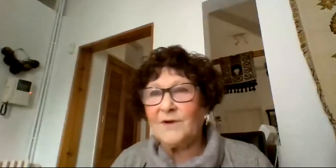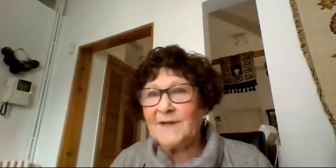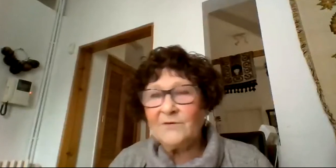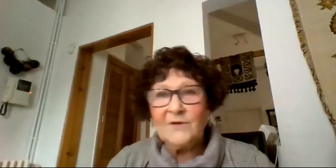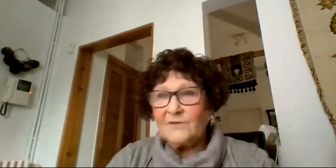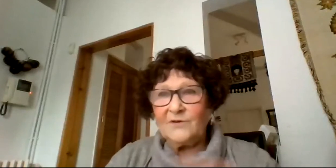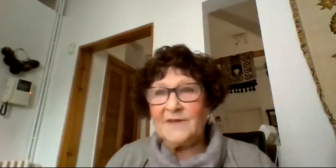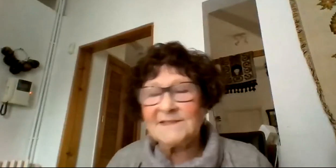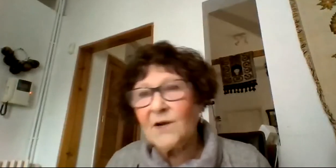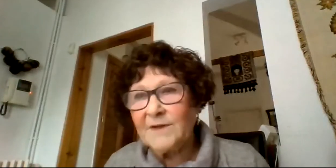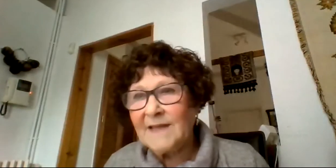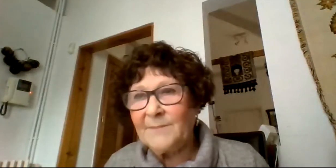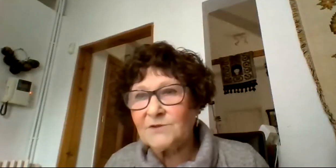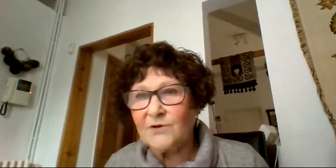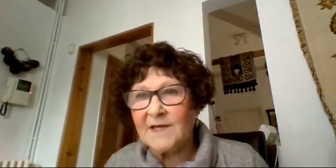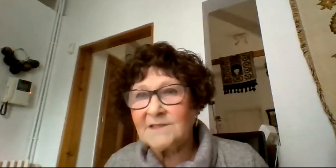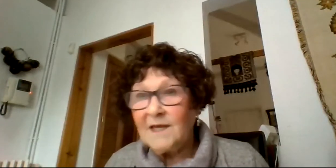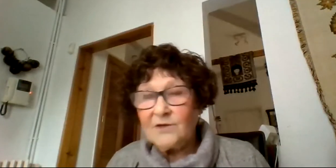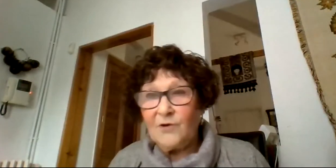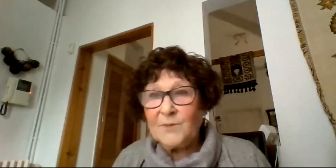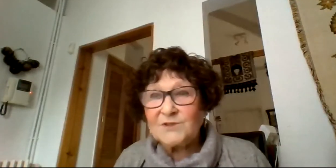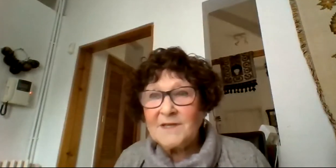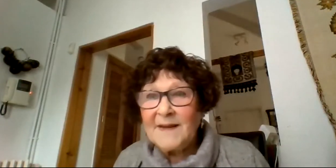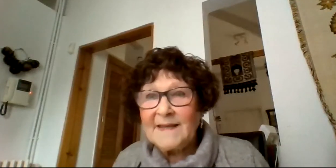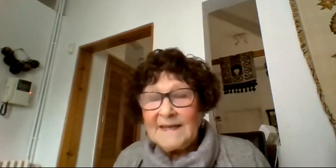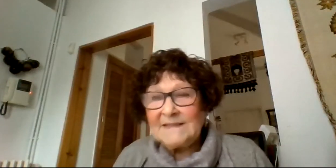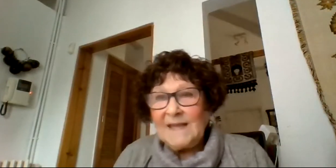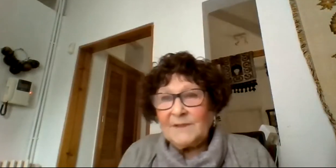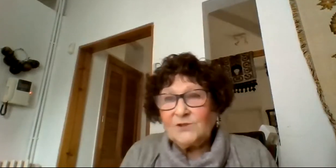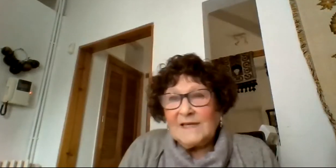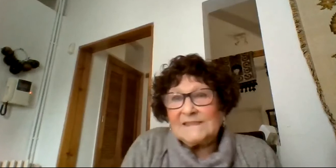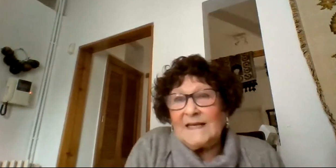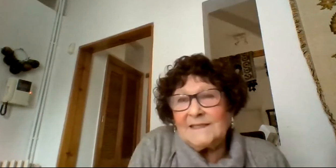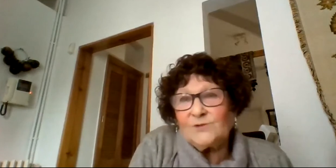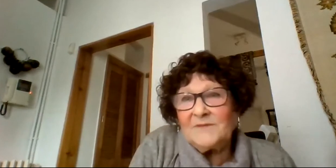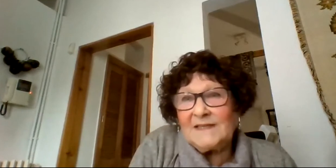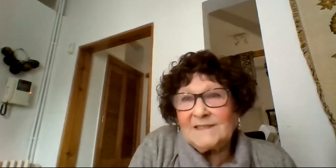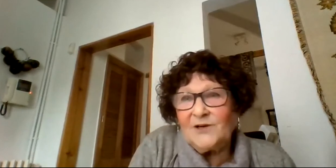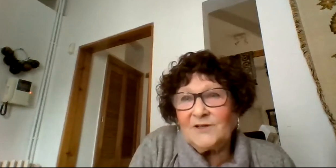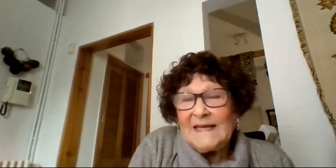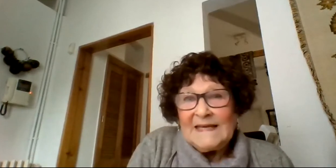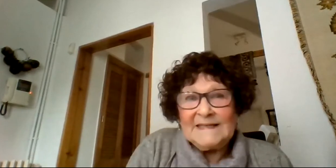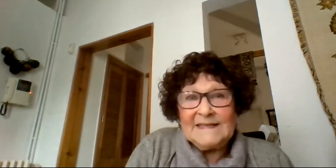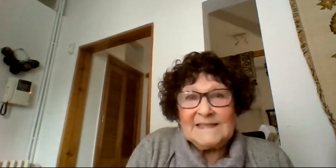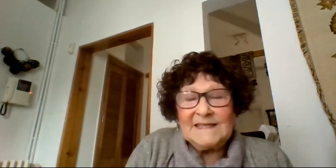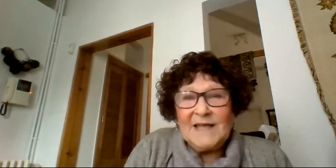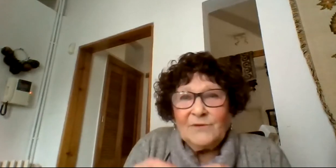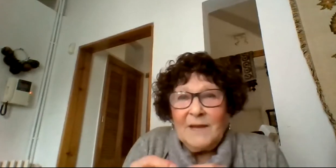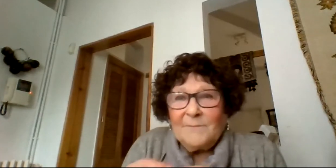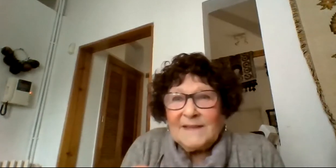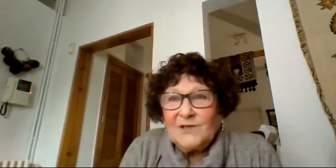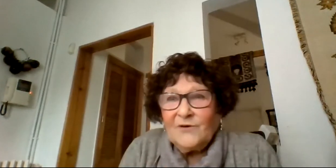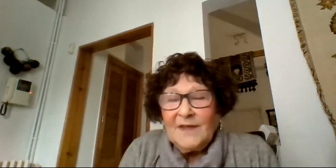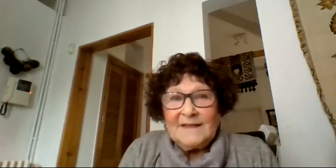metros cuadrados donde hay 50 personas. No es posible. Esa persona sale de su habitación y necesita